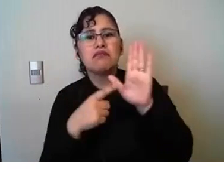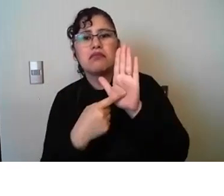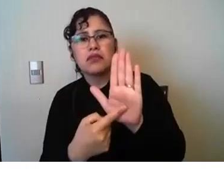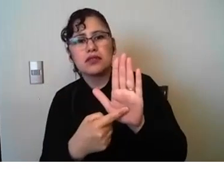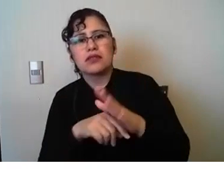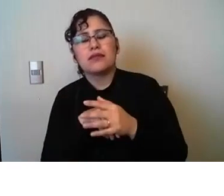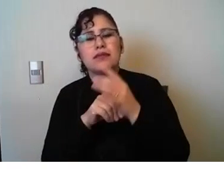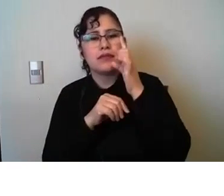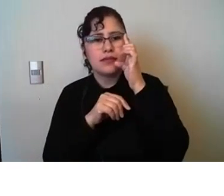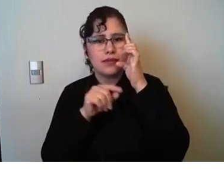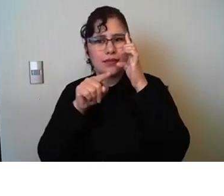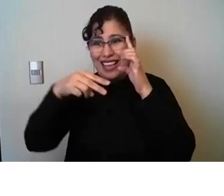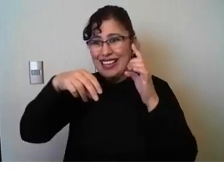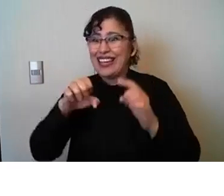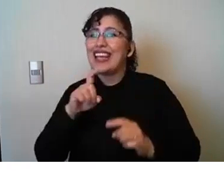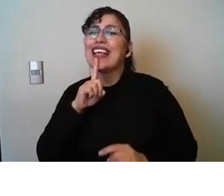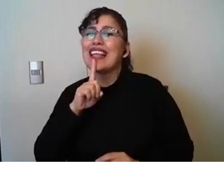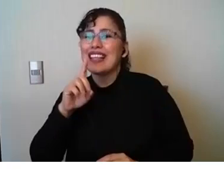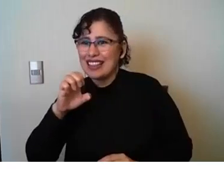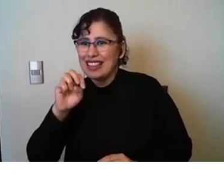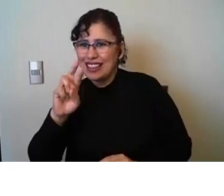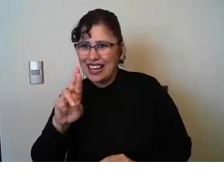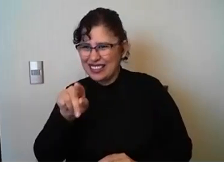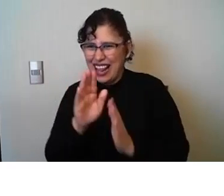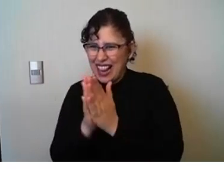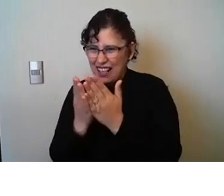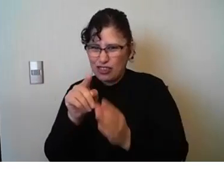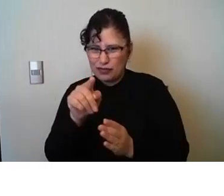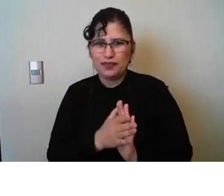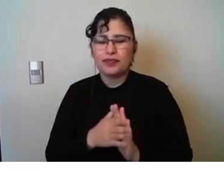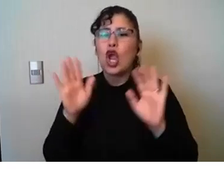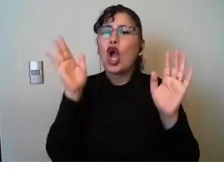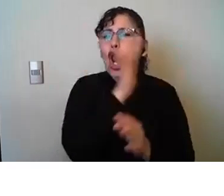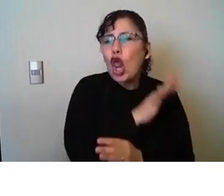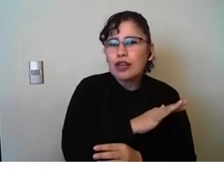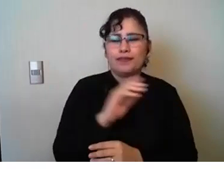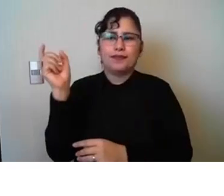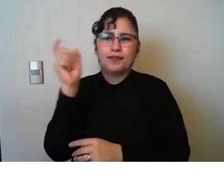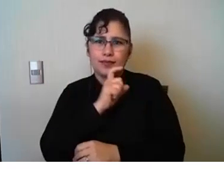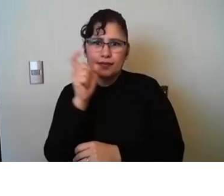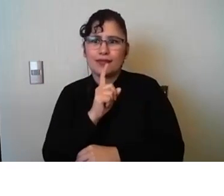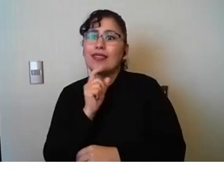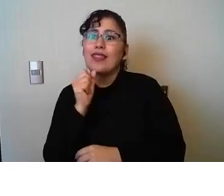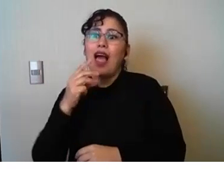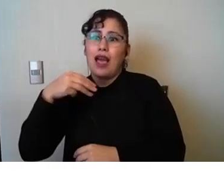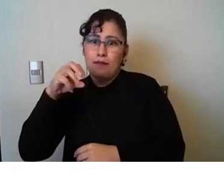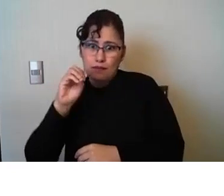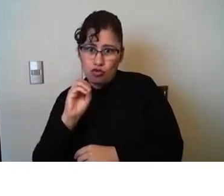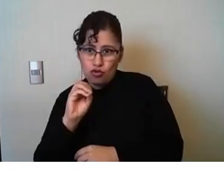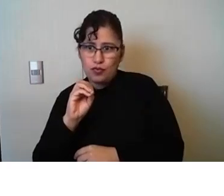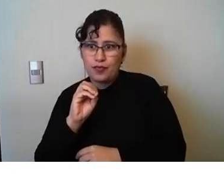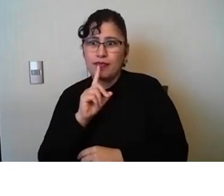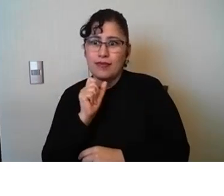de Netter que está diferenciado en colores. Lo que está en rojo es el tálamo, y aquí se observa